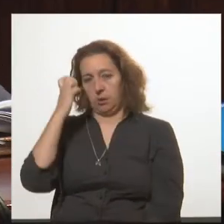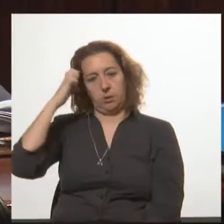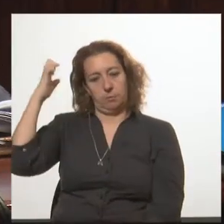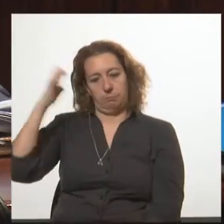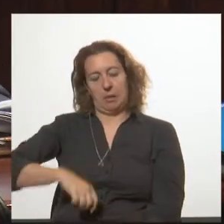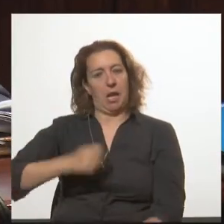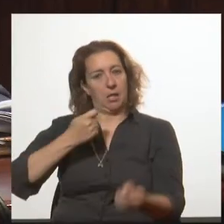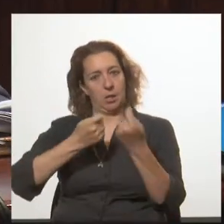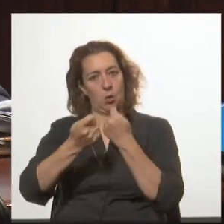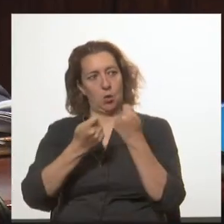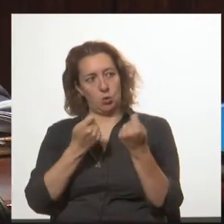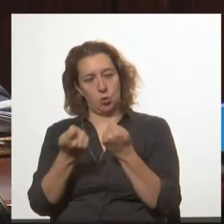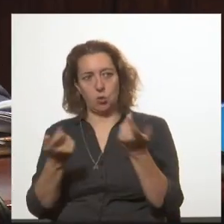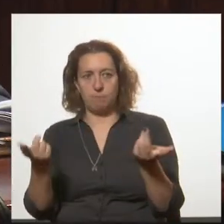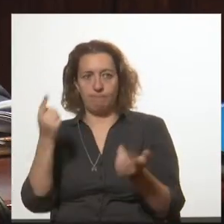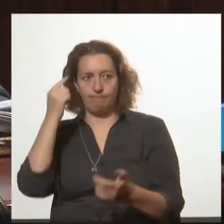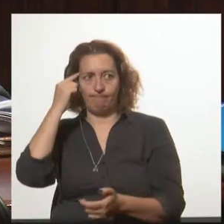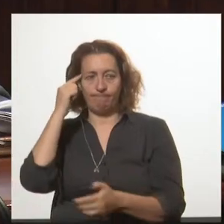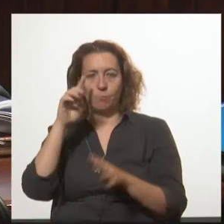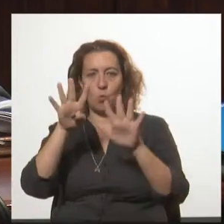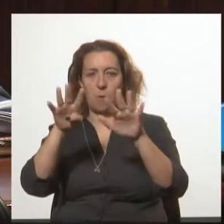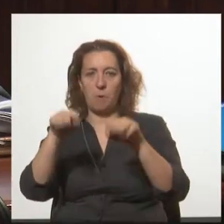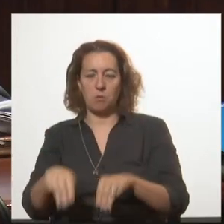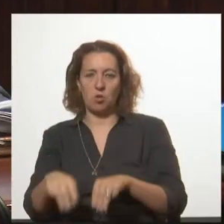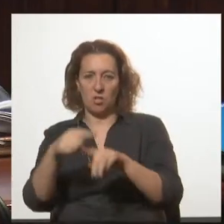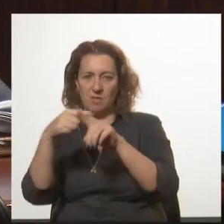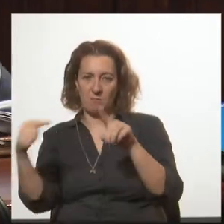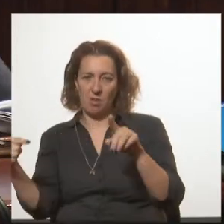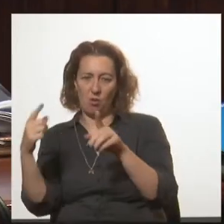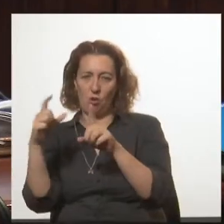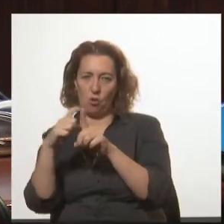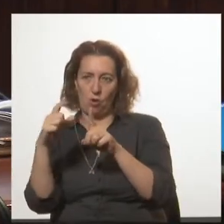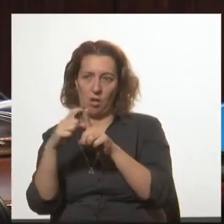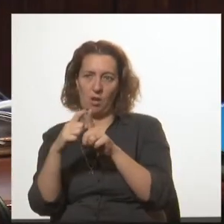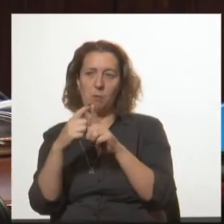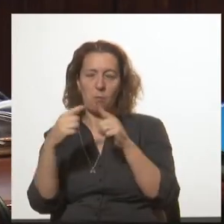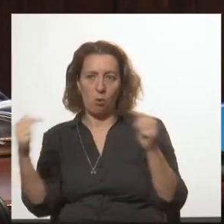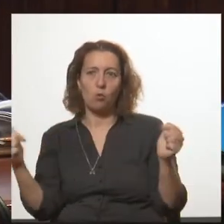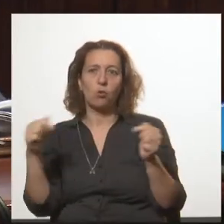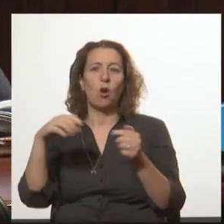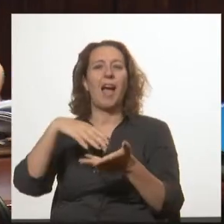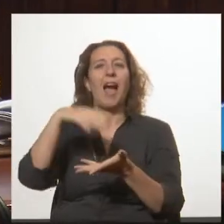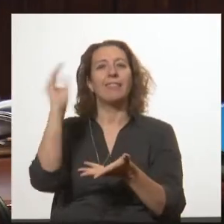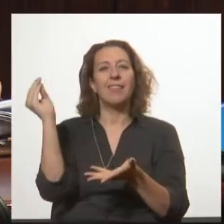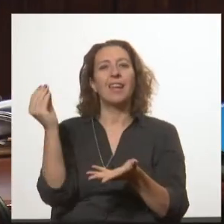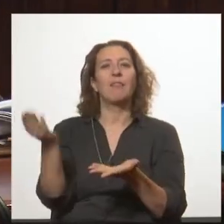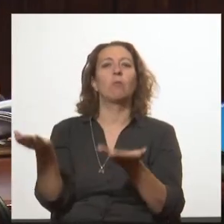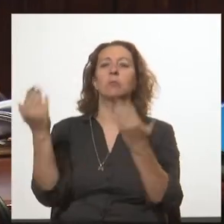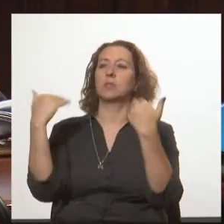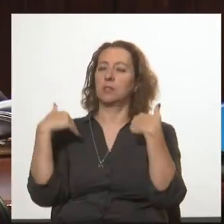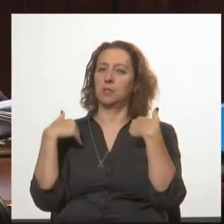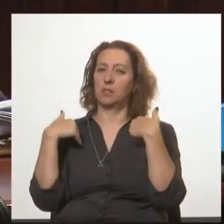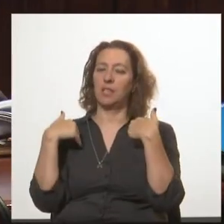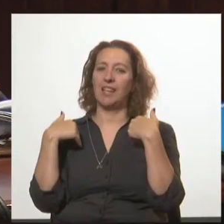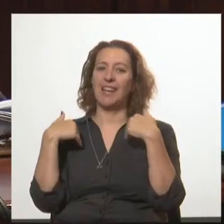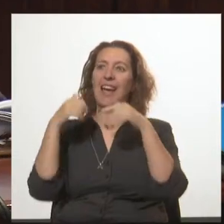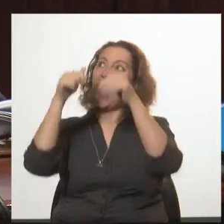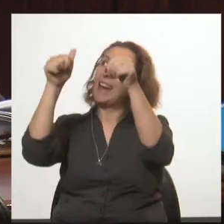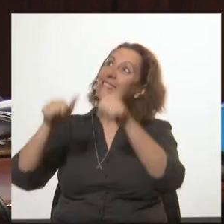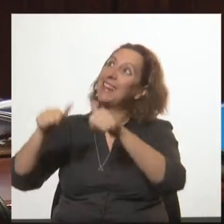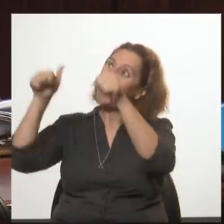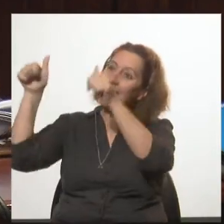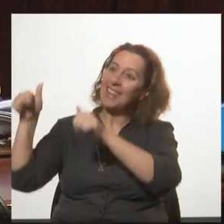si estimaban en 9 millones y medio de dólares en los productos que han tenido a obtener como contrapartida de cartelería y